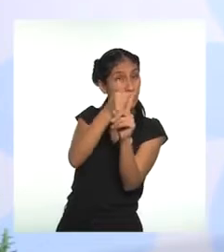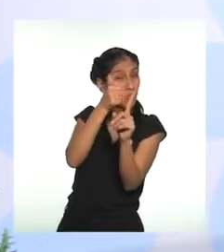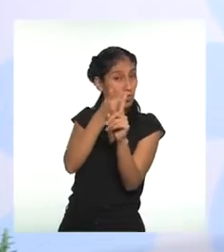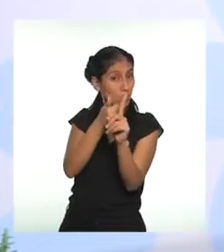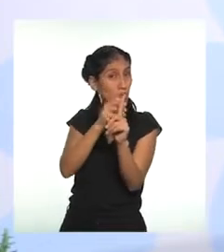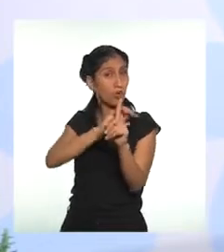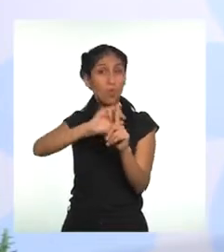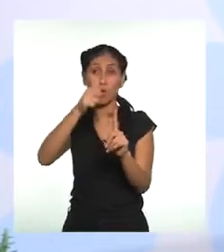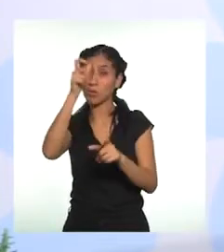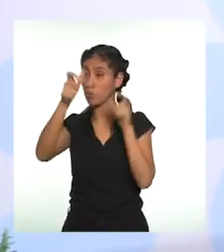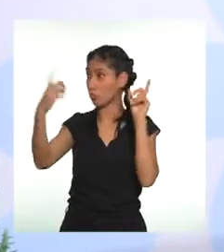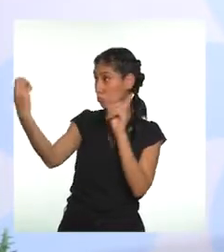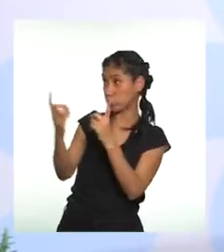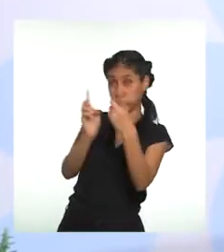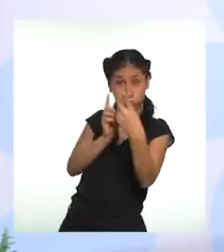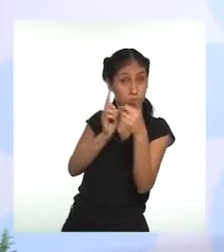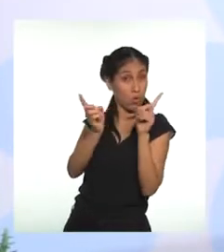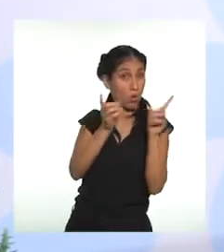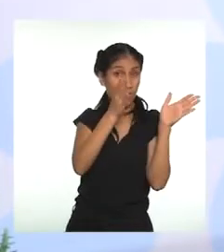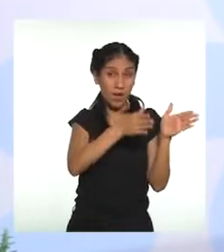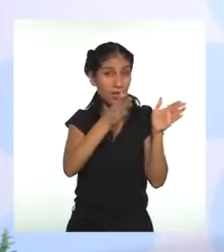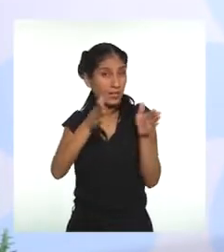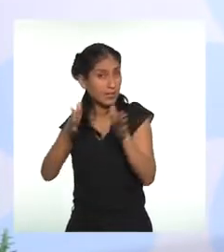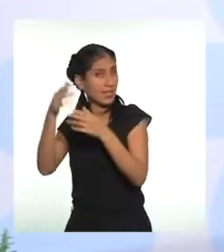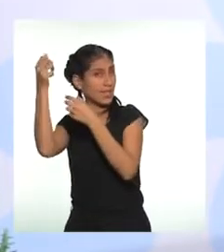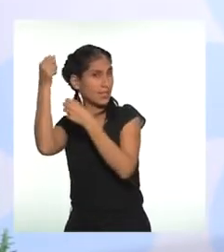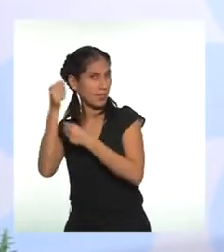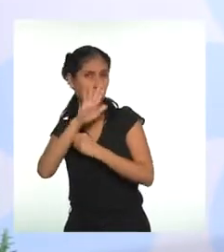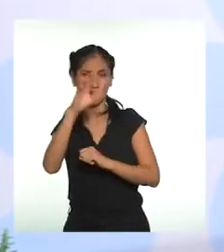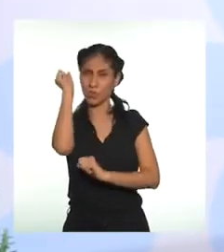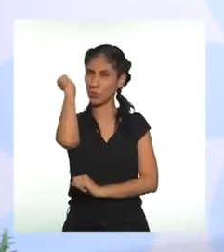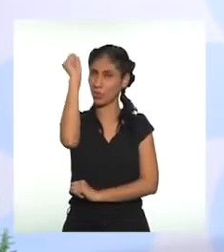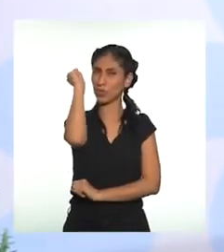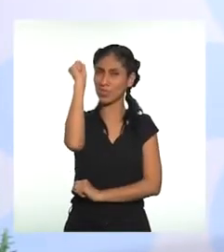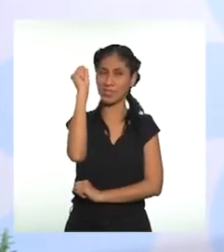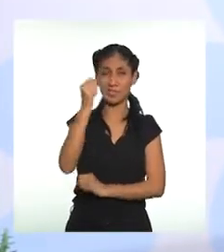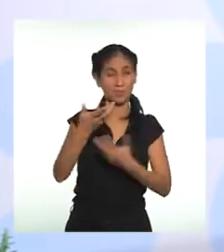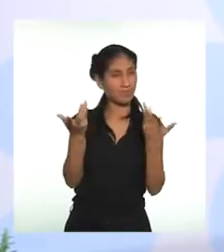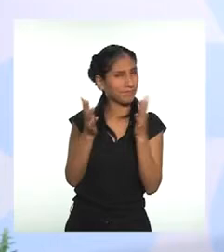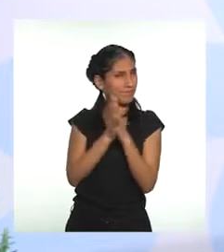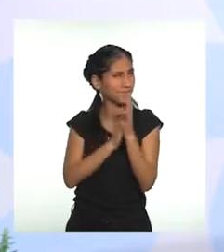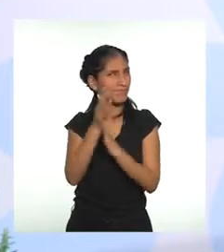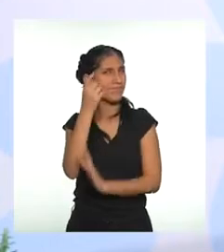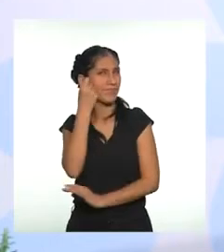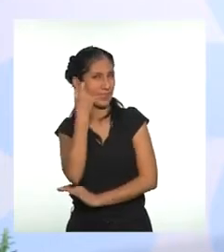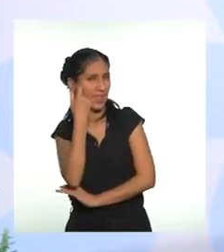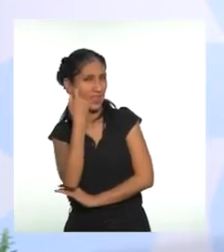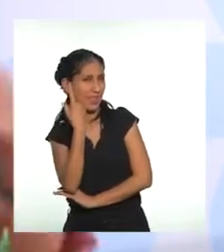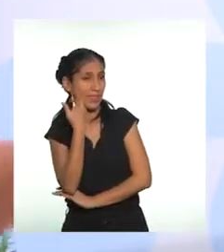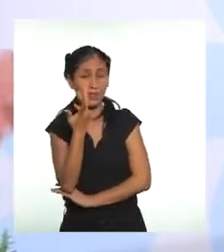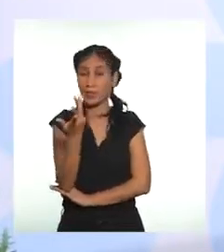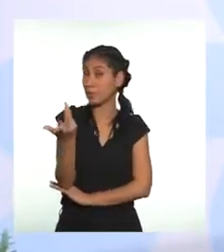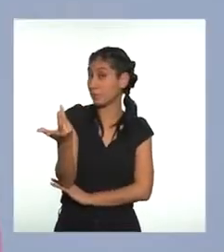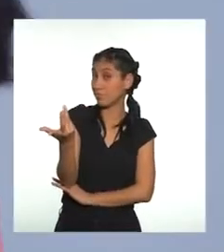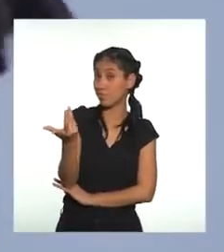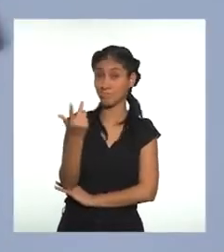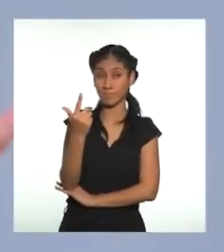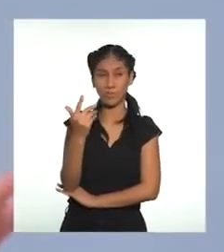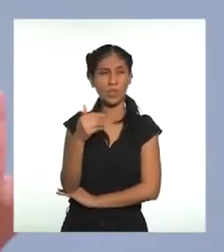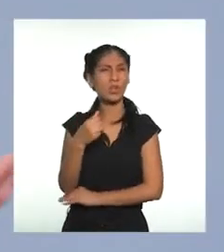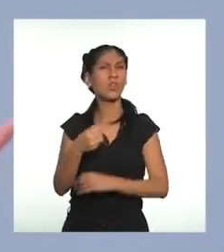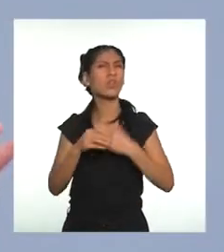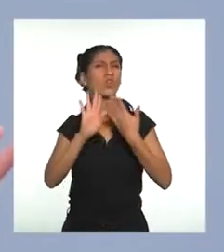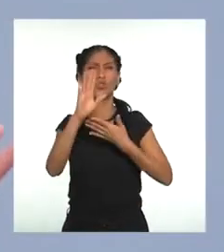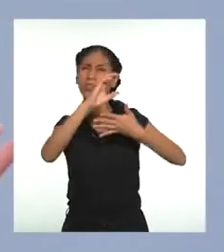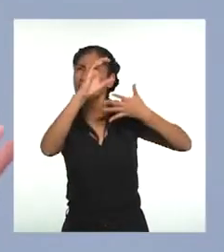de relacionarse con su entorno, de organizarse, de establecer justicia. Entiendo. ¿Y